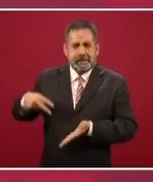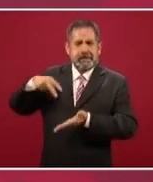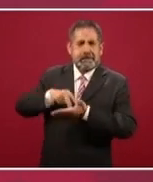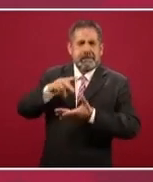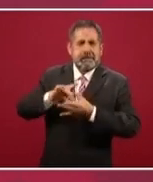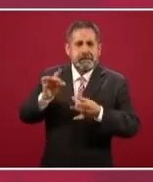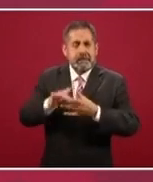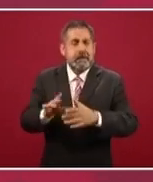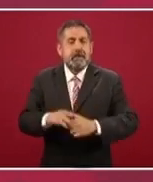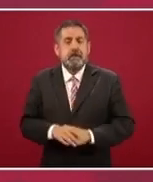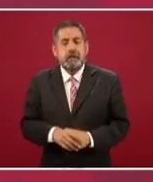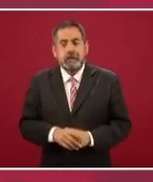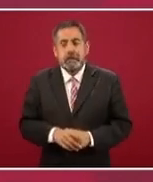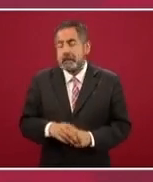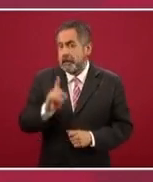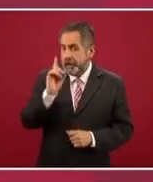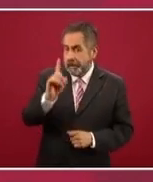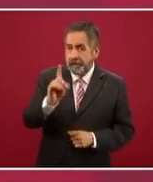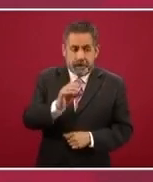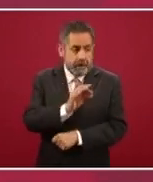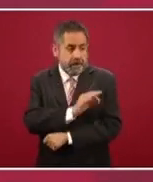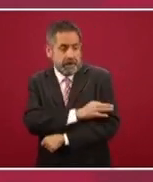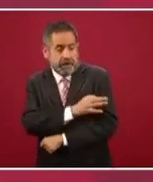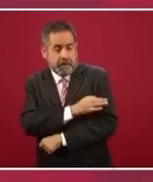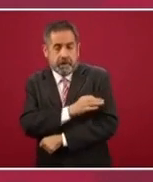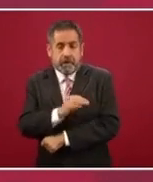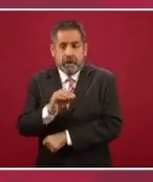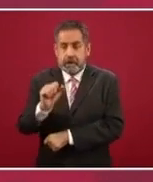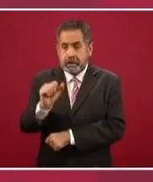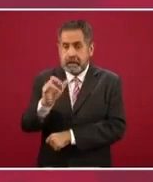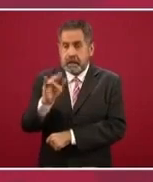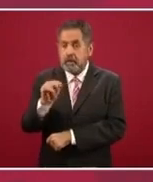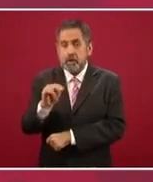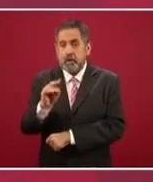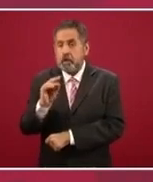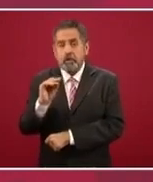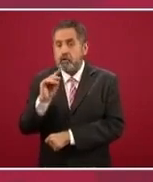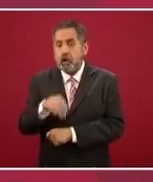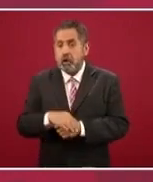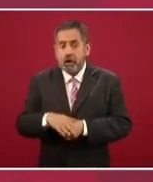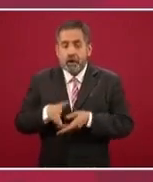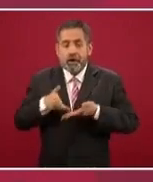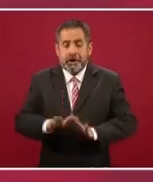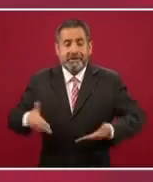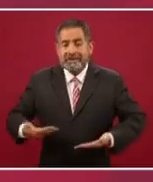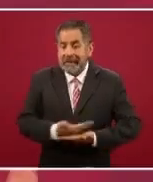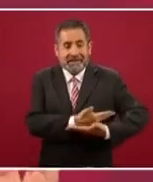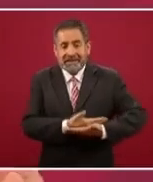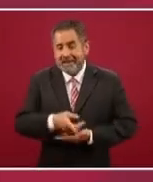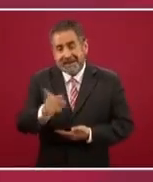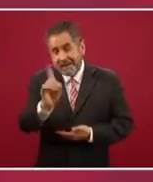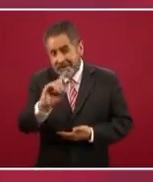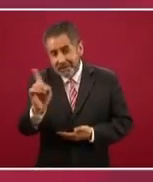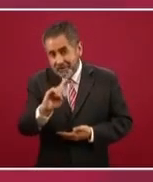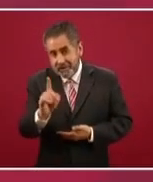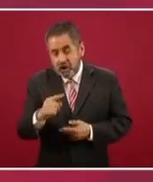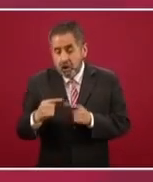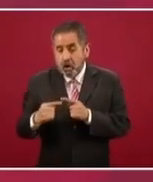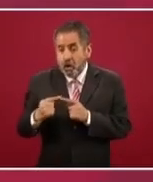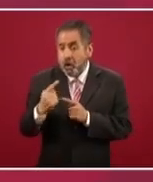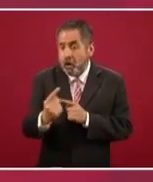Salud. En primera, la vacuna del sarampión, rubiola, parotiditis no se pone al nacimiento, se pone al año de